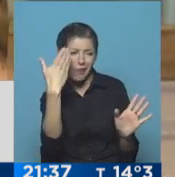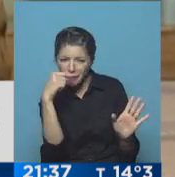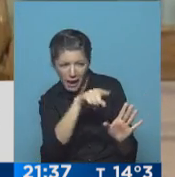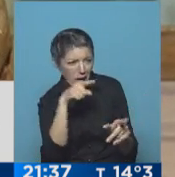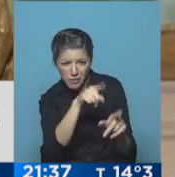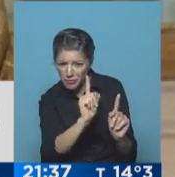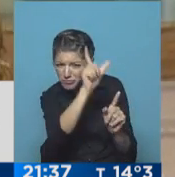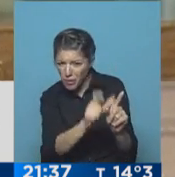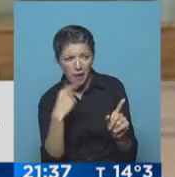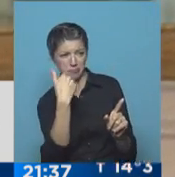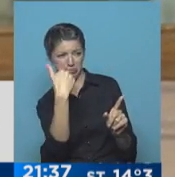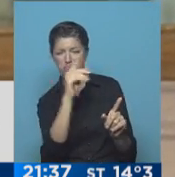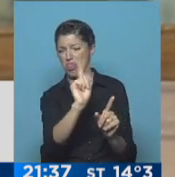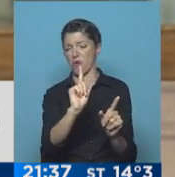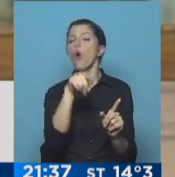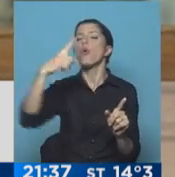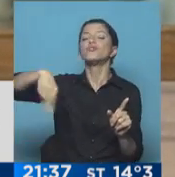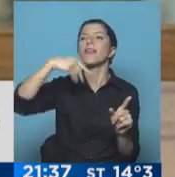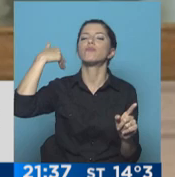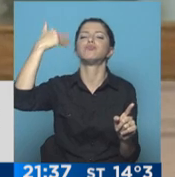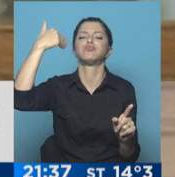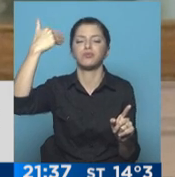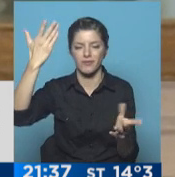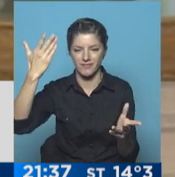ni les canten. Cántenle.